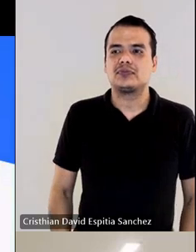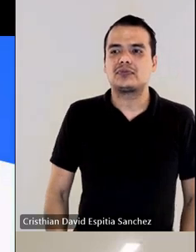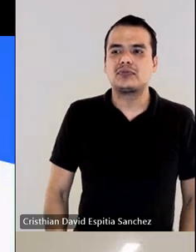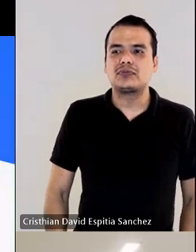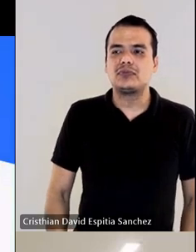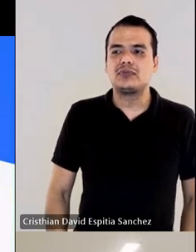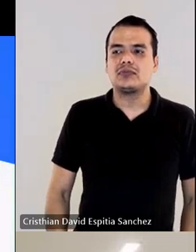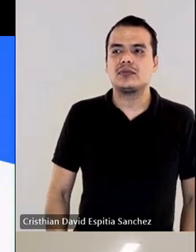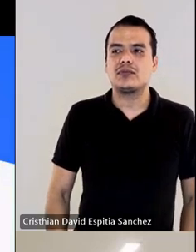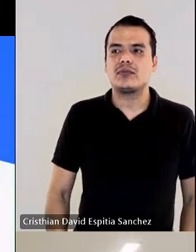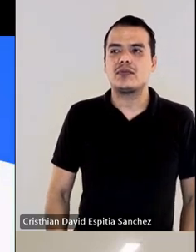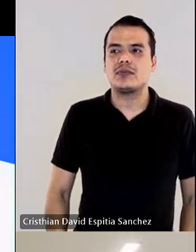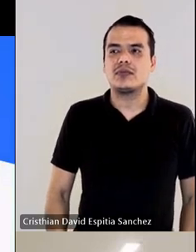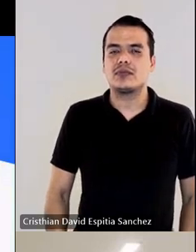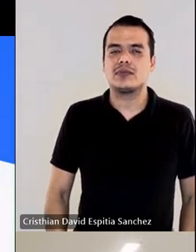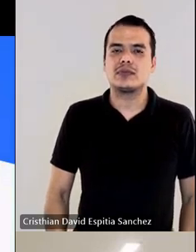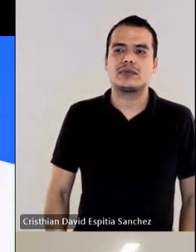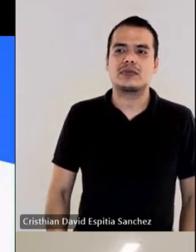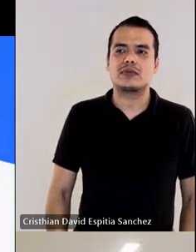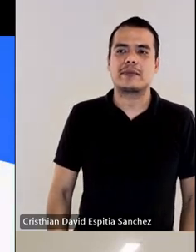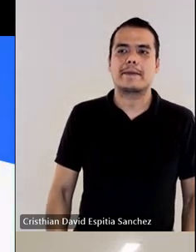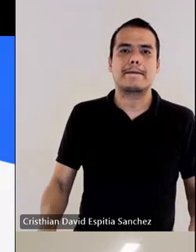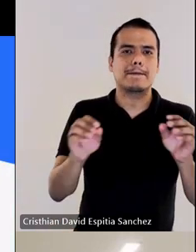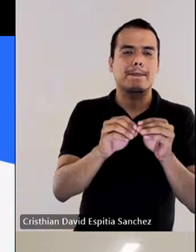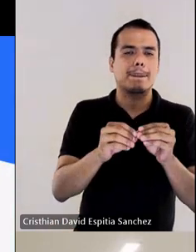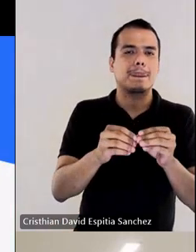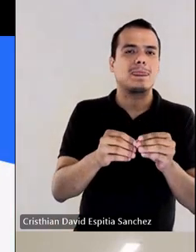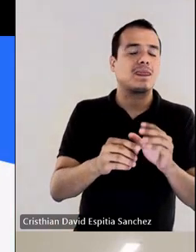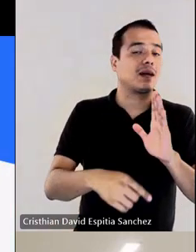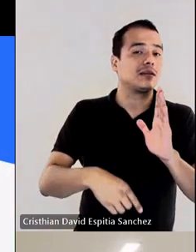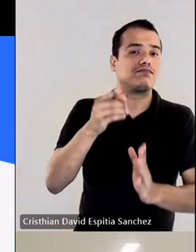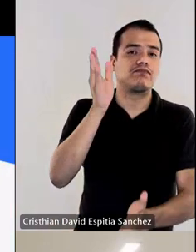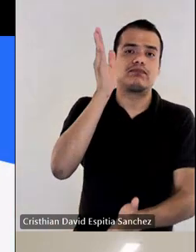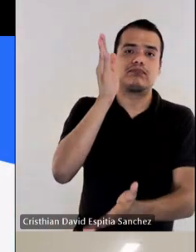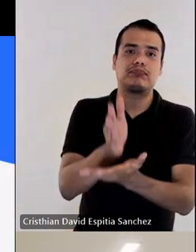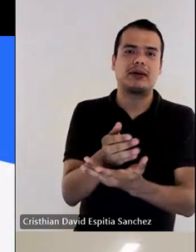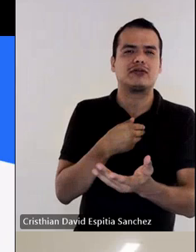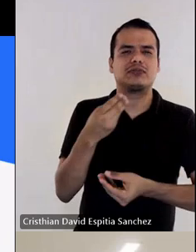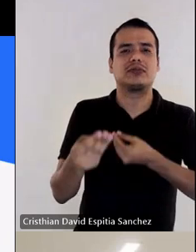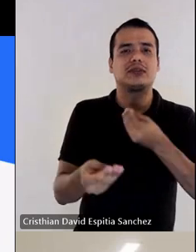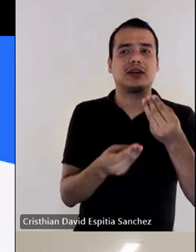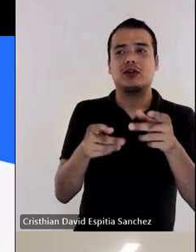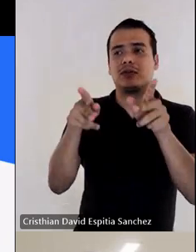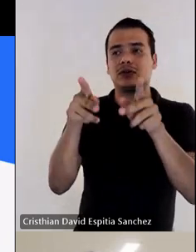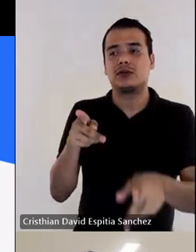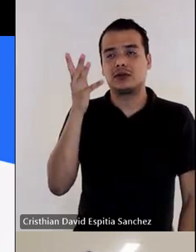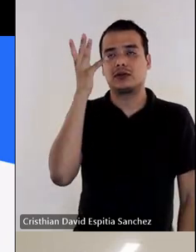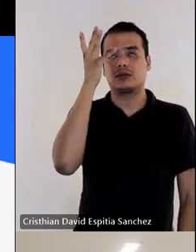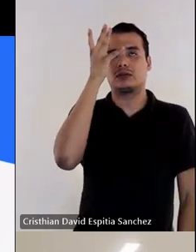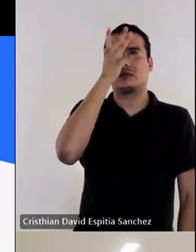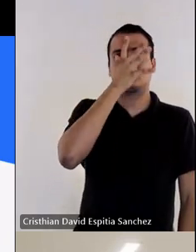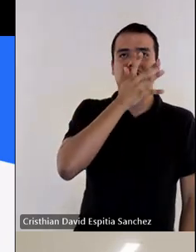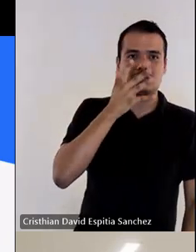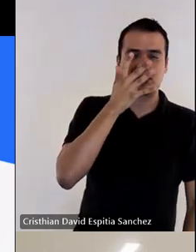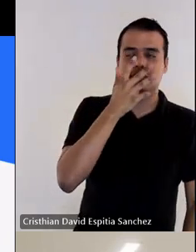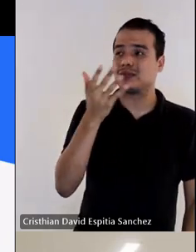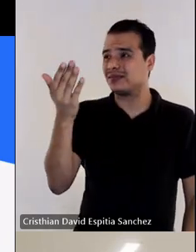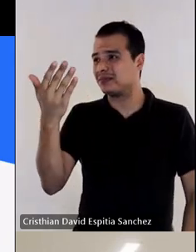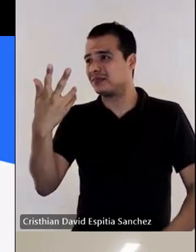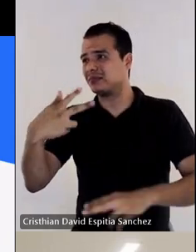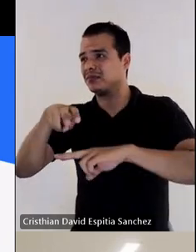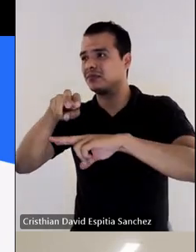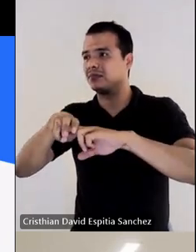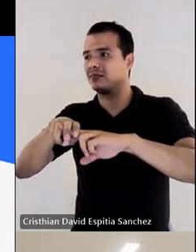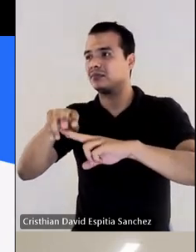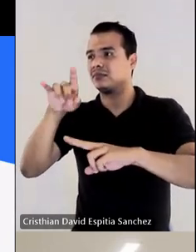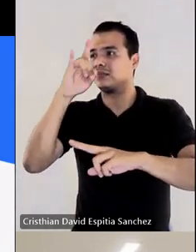Aquí vemos los primeros auxilios. ¿Qué se tiene que hacer? Pues si la persona se siente mareada, rápidamente sentémosla para evitar que se caiga y